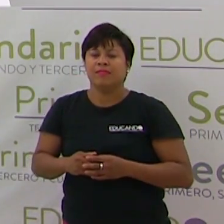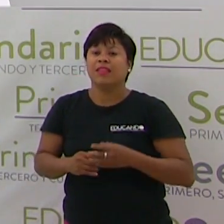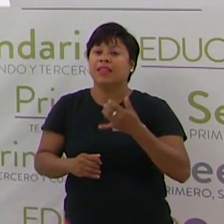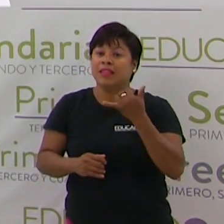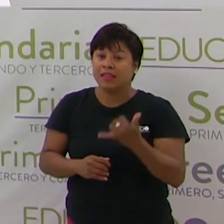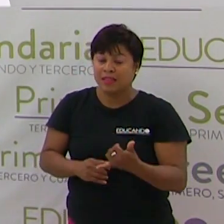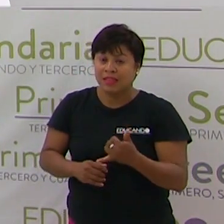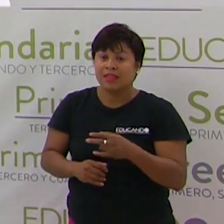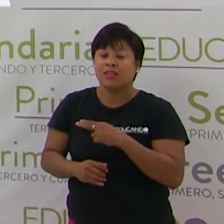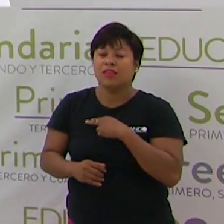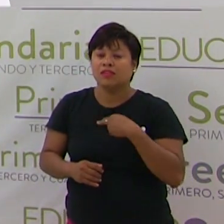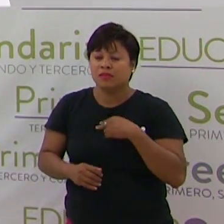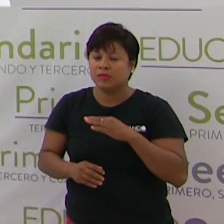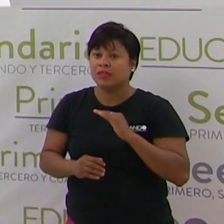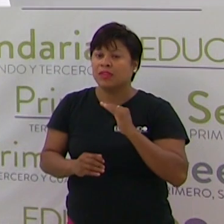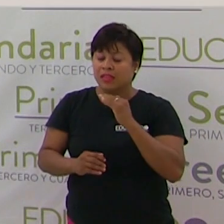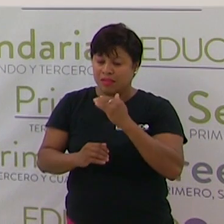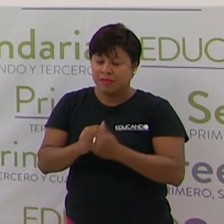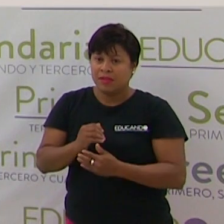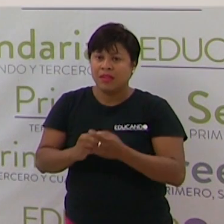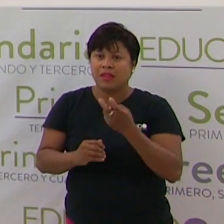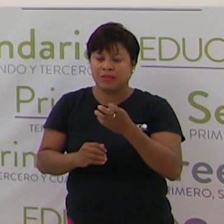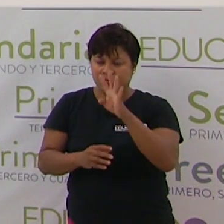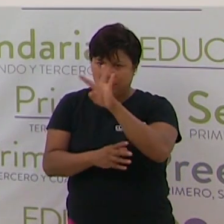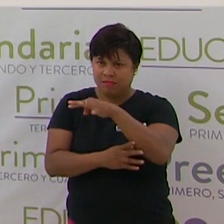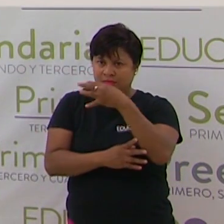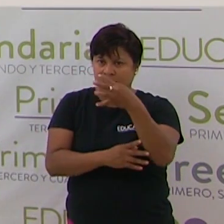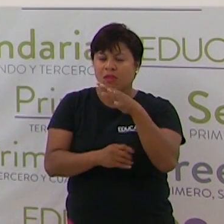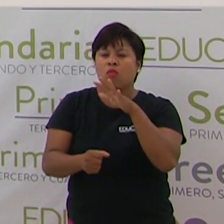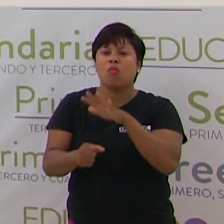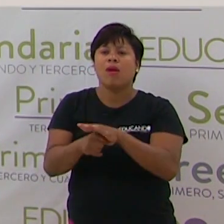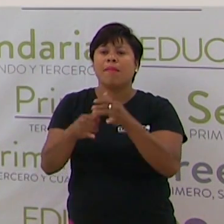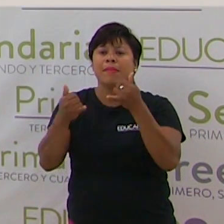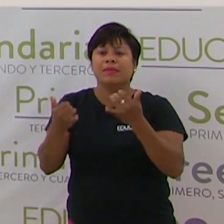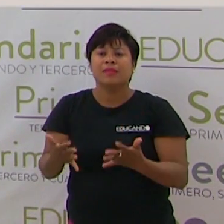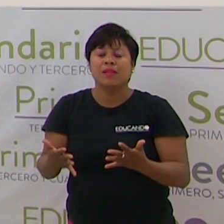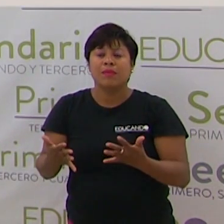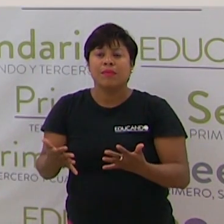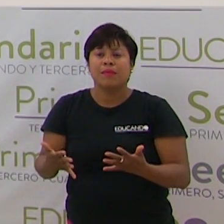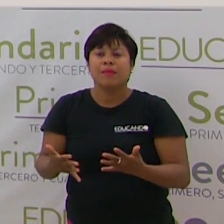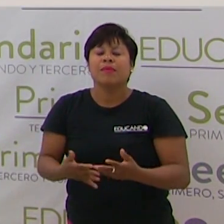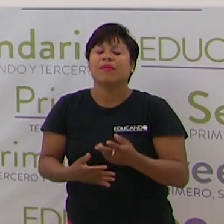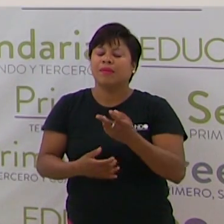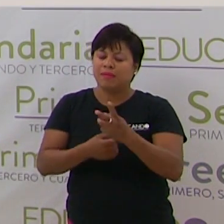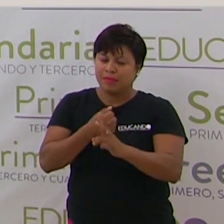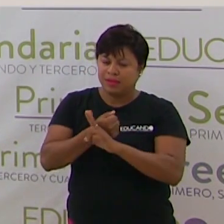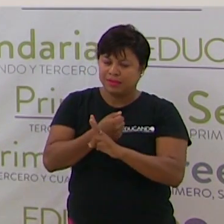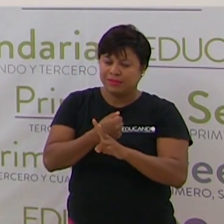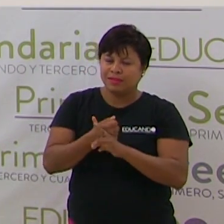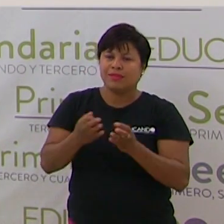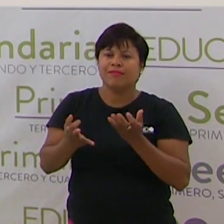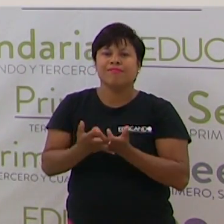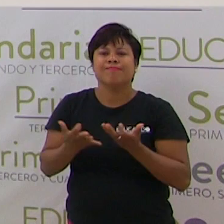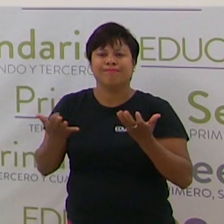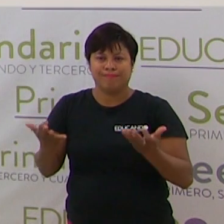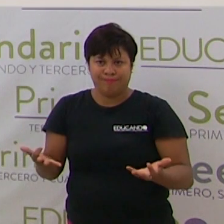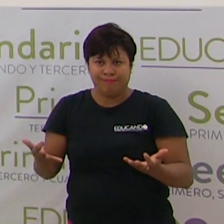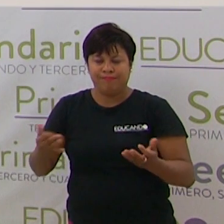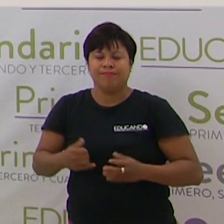Y vamos a completar nuestra tabla. ¿Qué pesa más? El vaso de